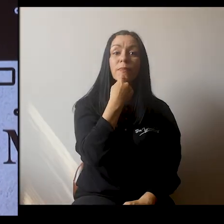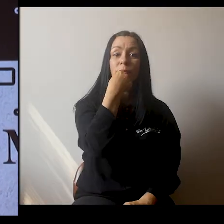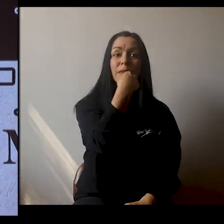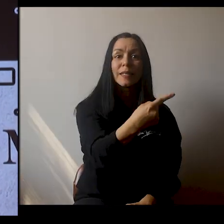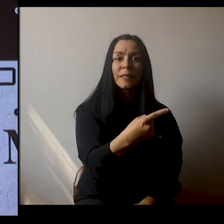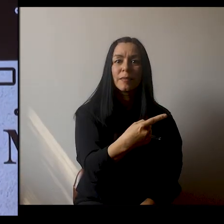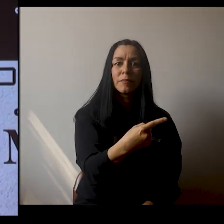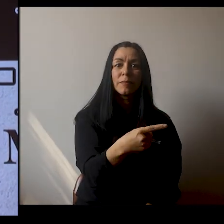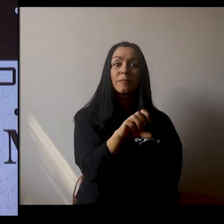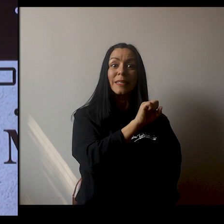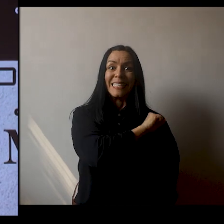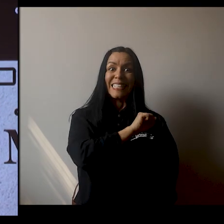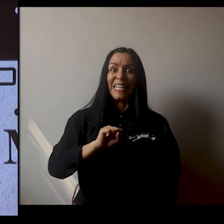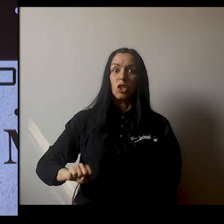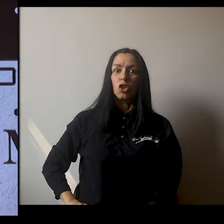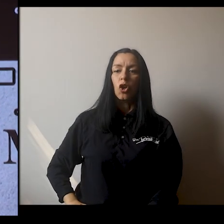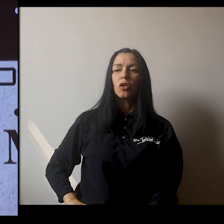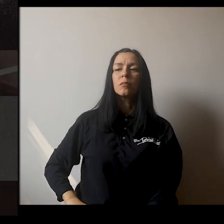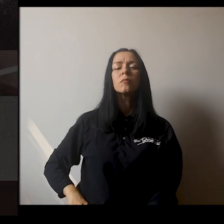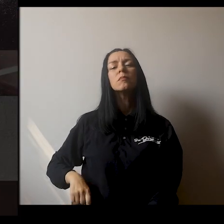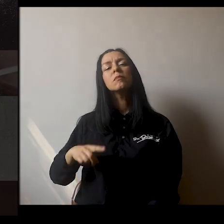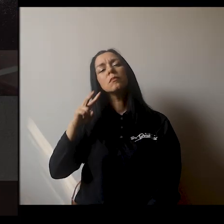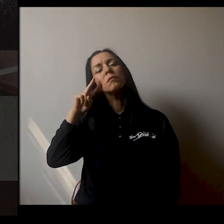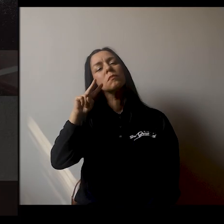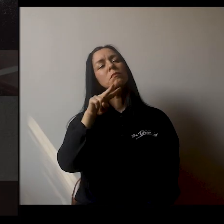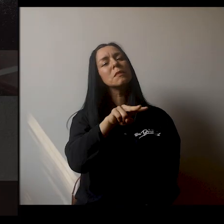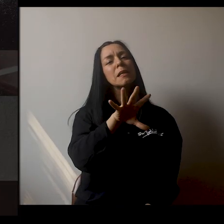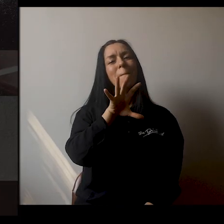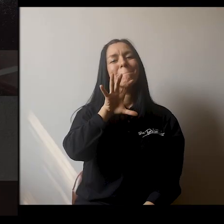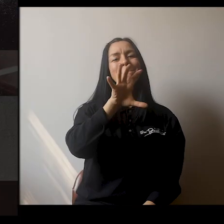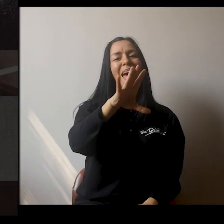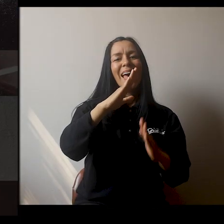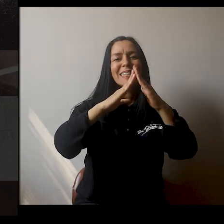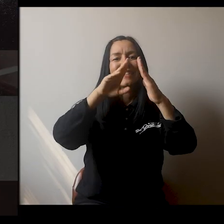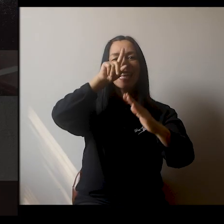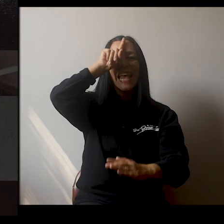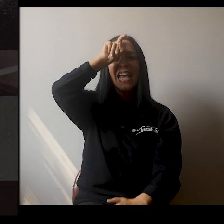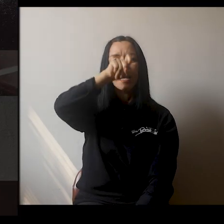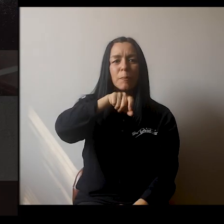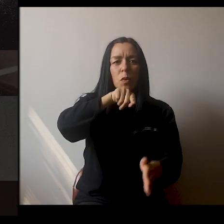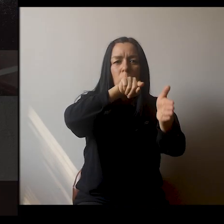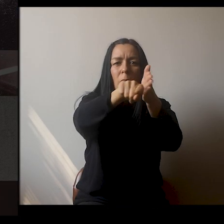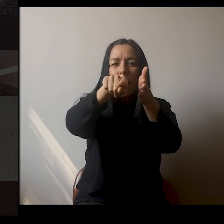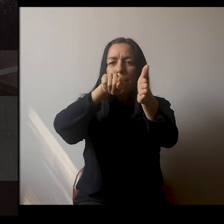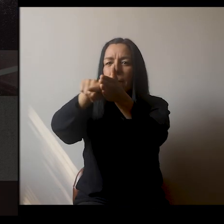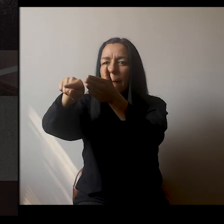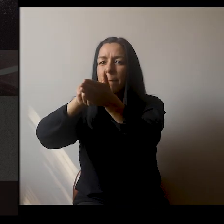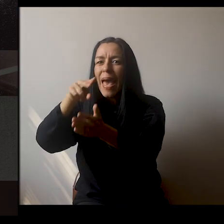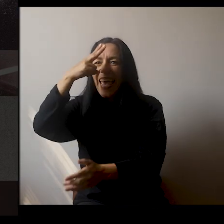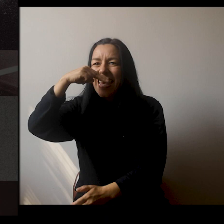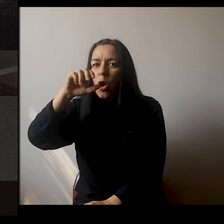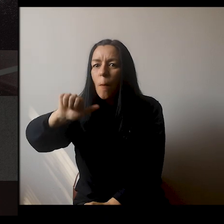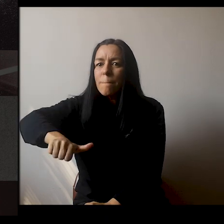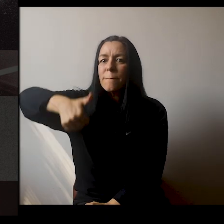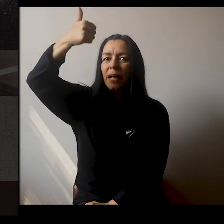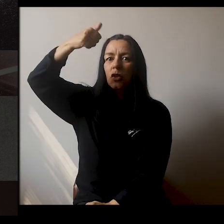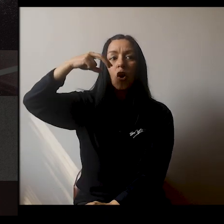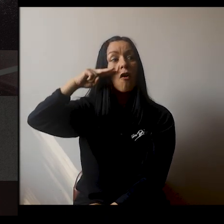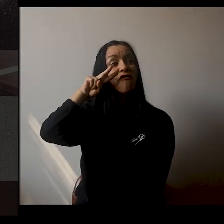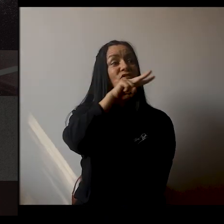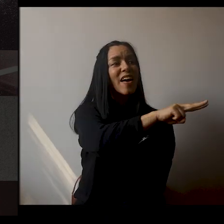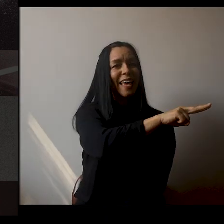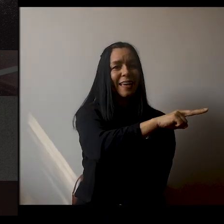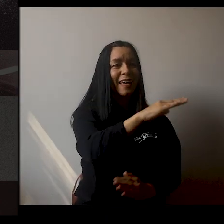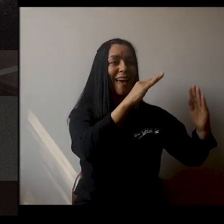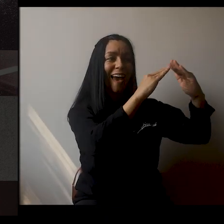allí. Dice: cuando el Señor pase por el país para herir de muerte a los egipcios, verá la